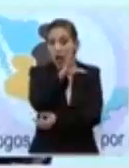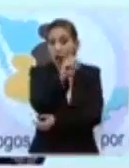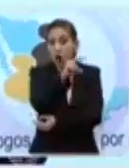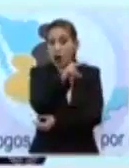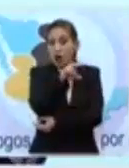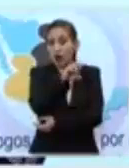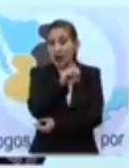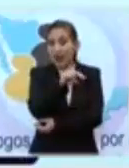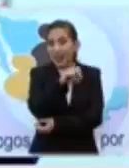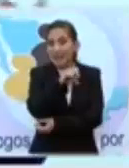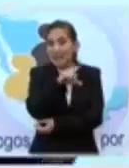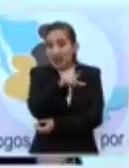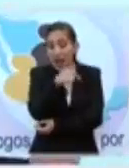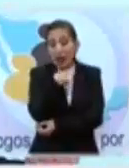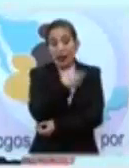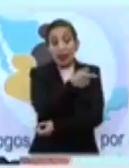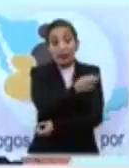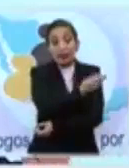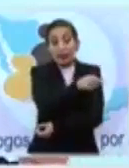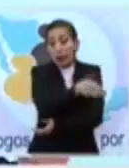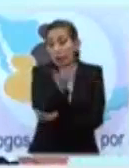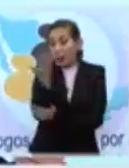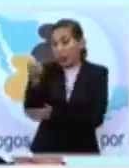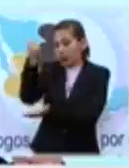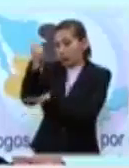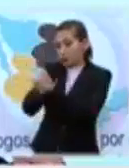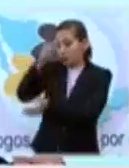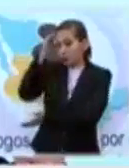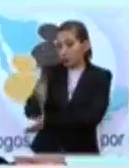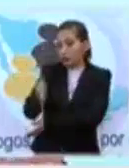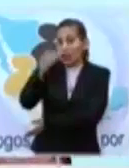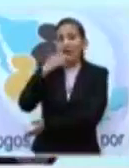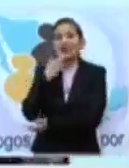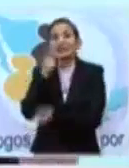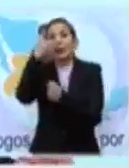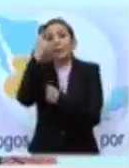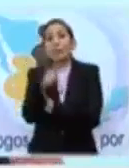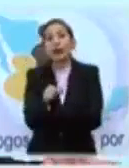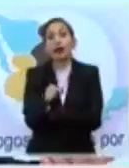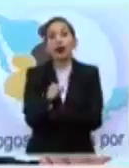aparentemente, Coneval va a tener que solicitar la aprobación de Hacienda para